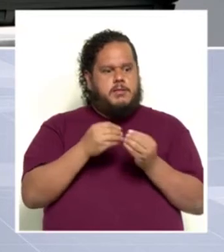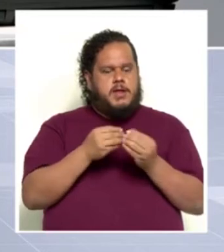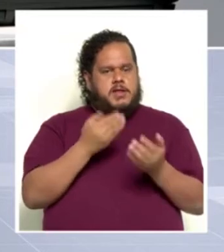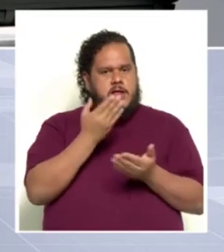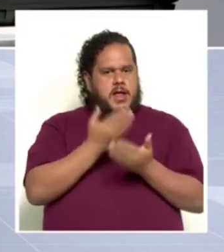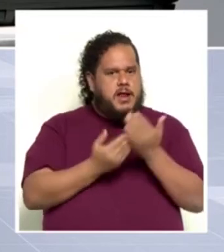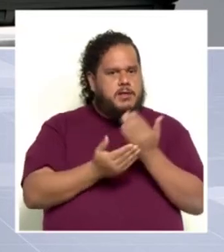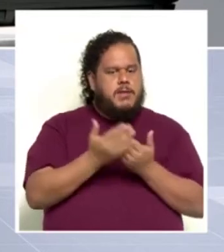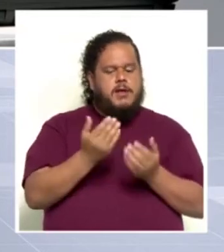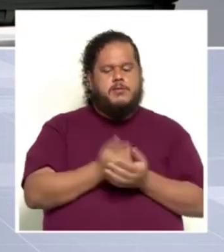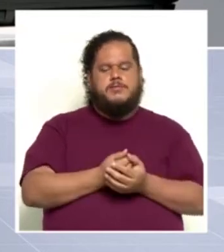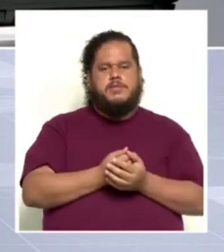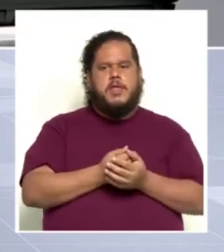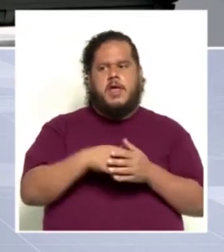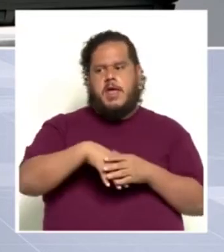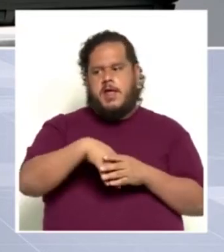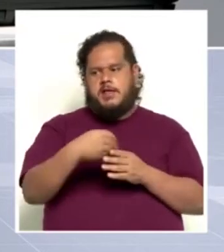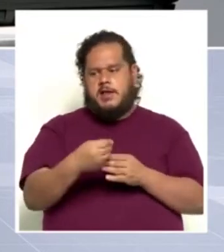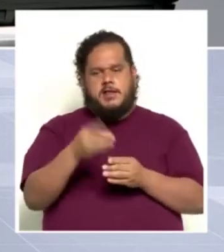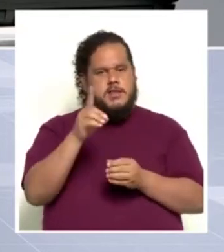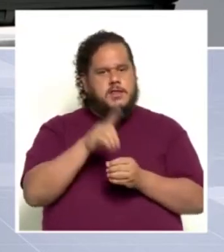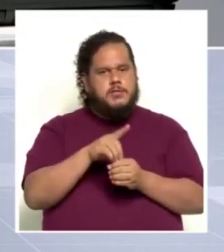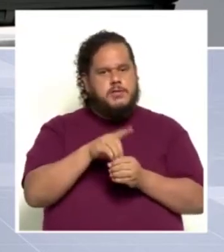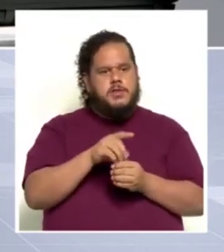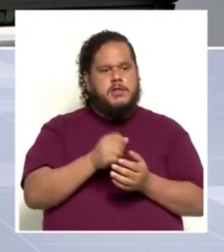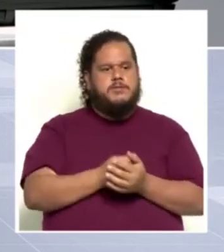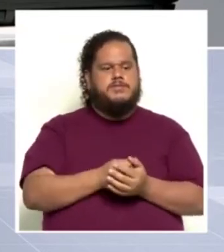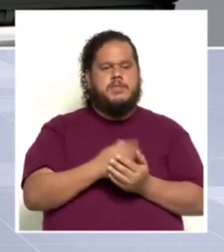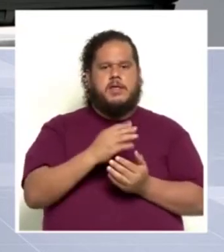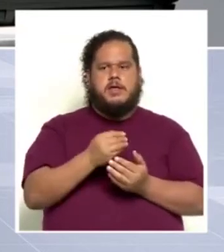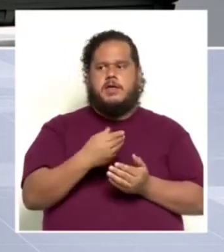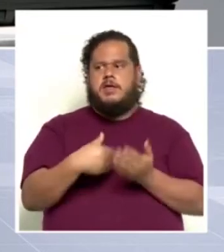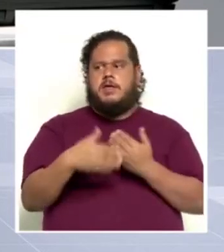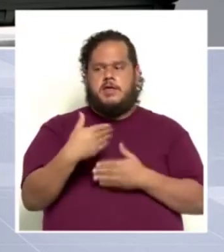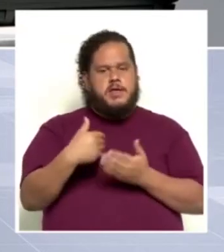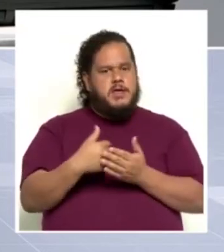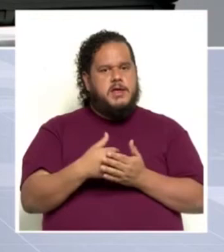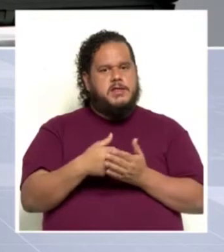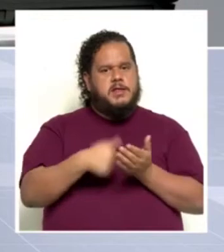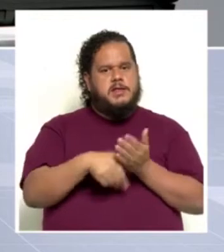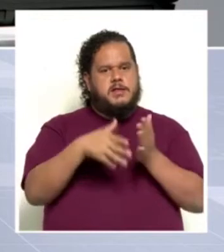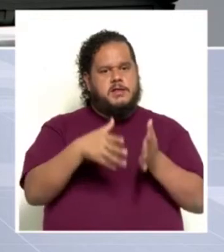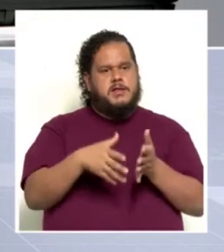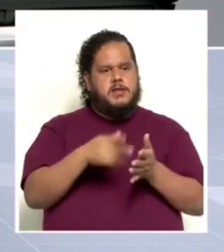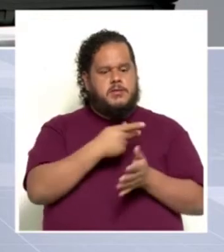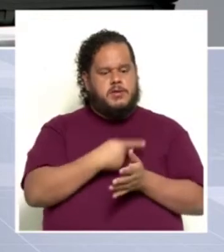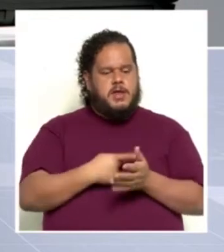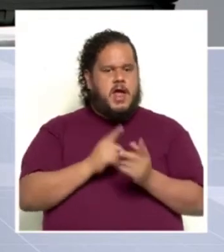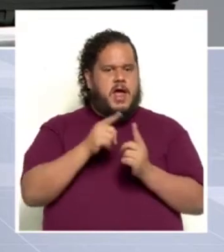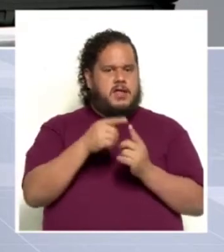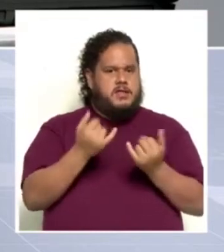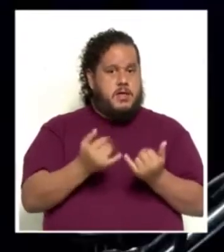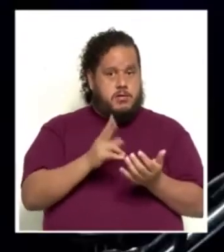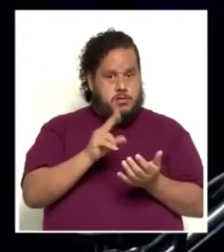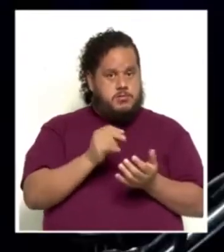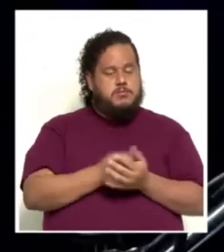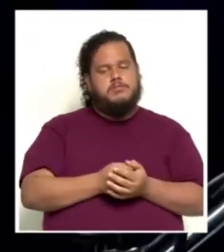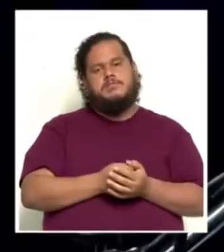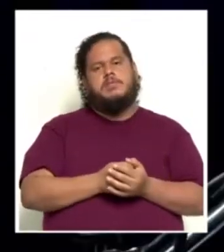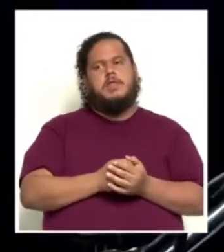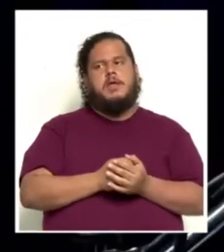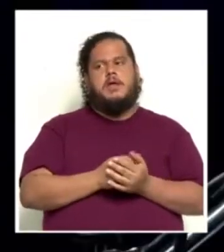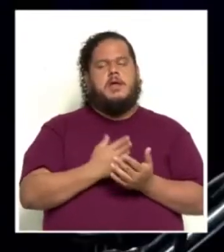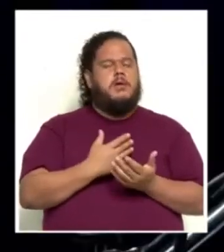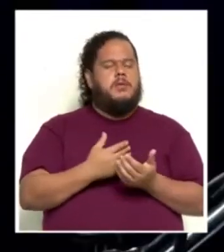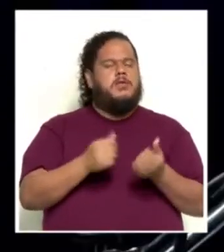a el saliente diputado y ex candidato presidencial hasta ahora, ¿no? Sí, la